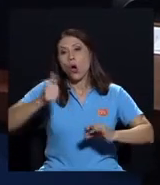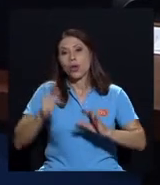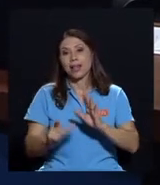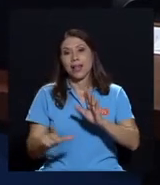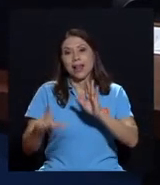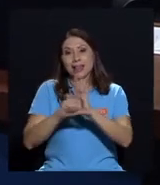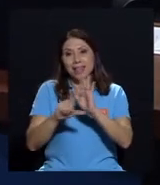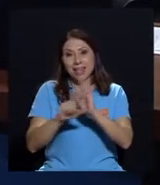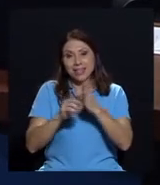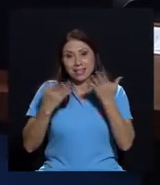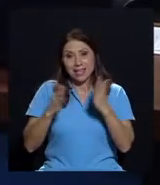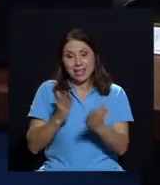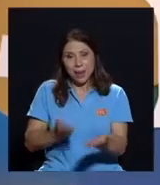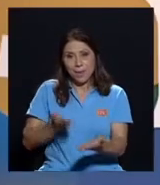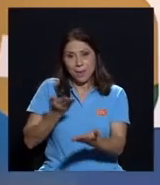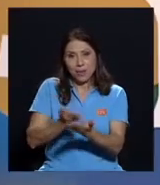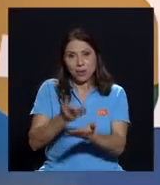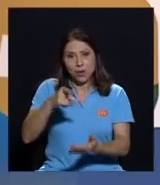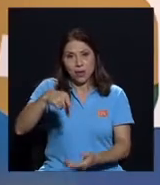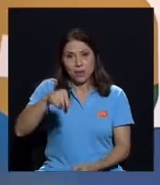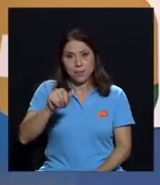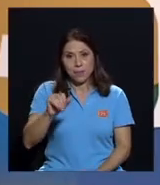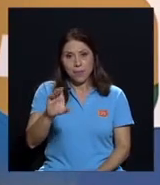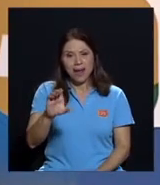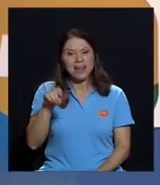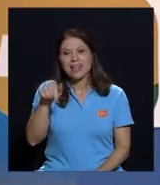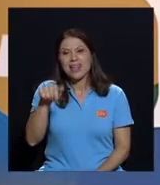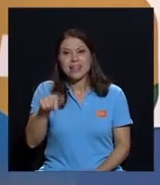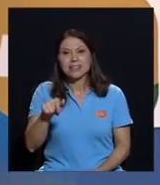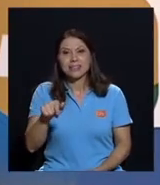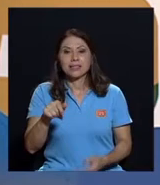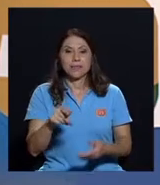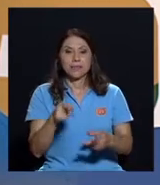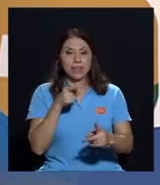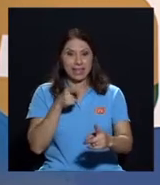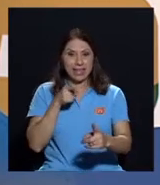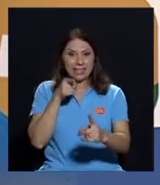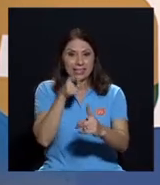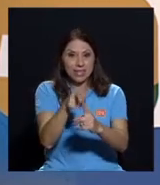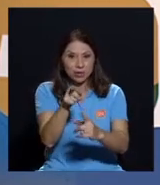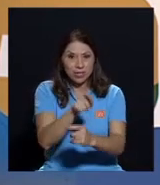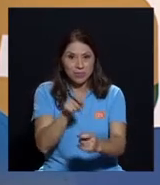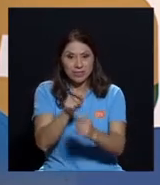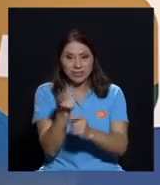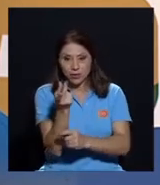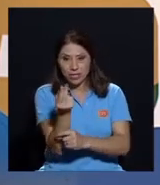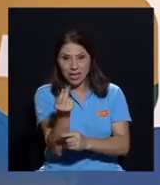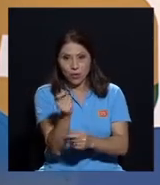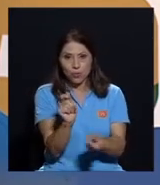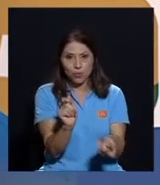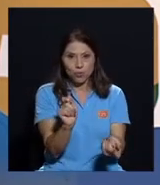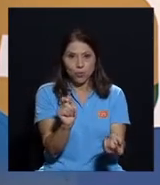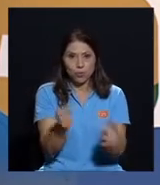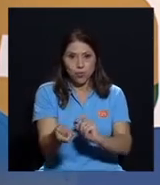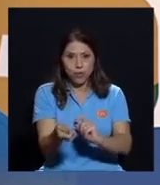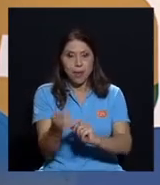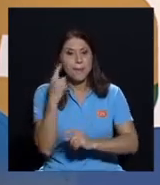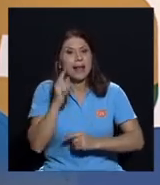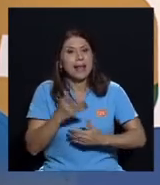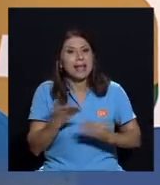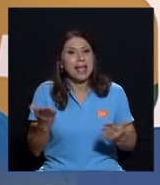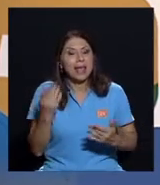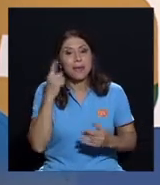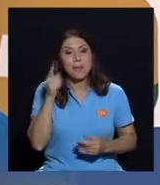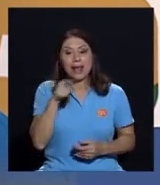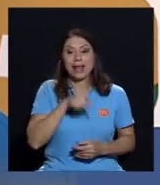y la planteó el pac tiene que ver con la modificación de los destinos específicos para que para que no se constituyan en disparadores